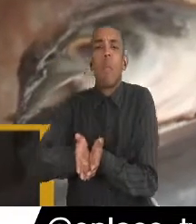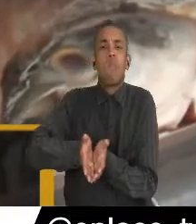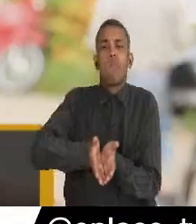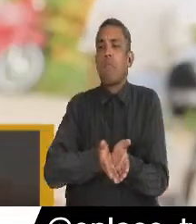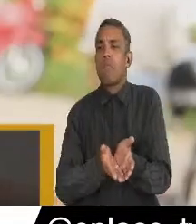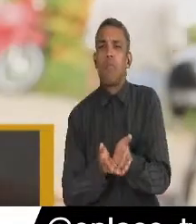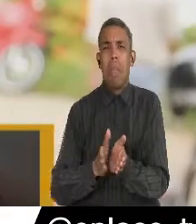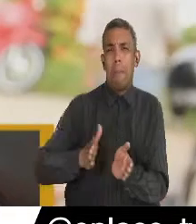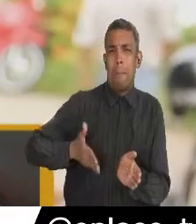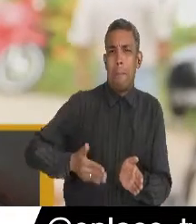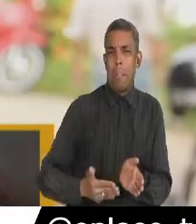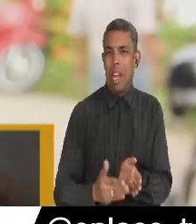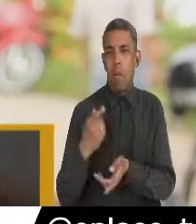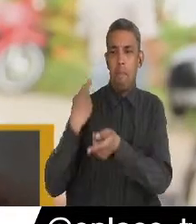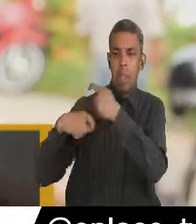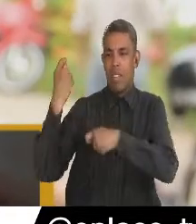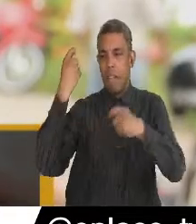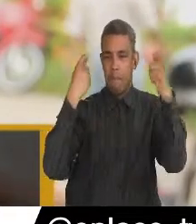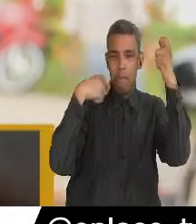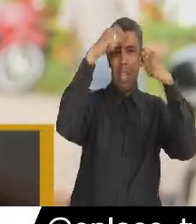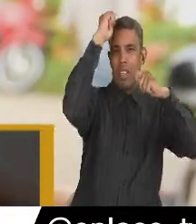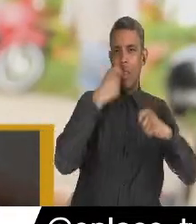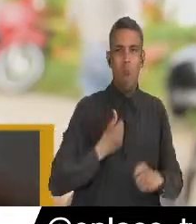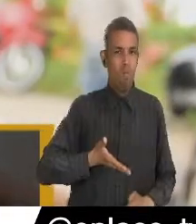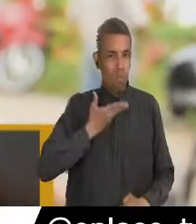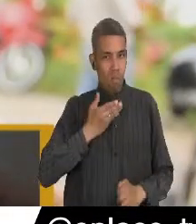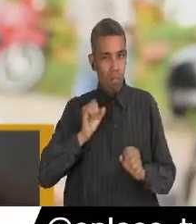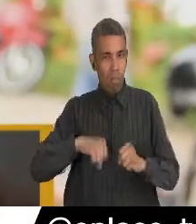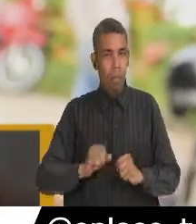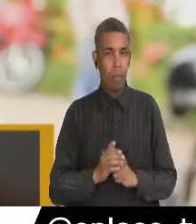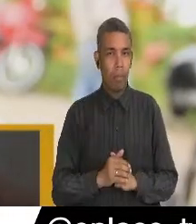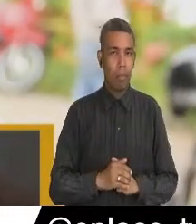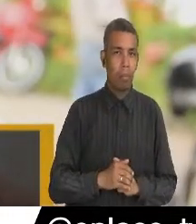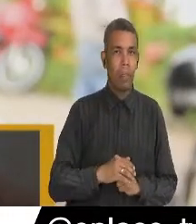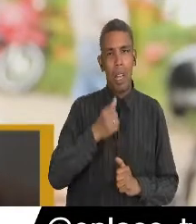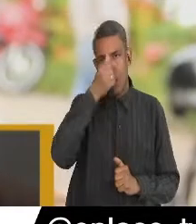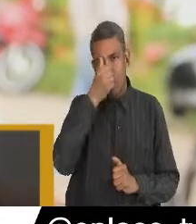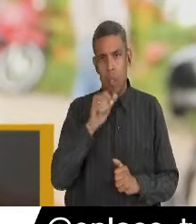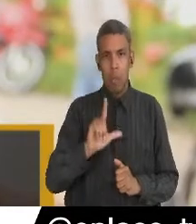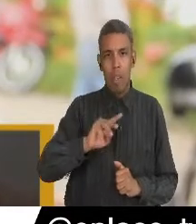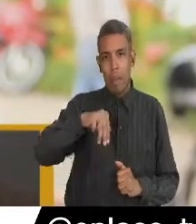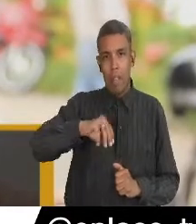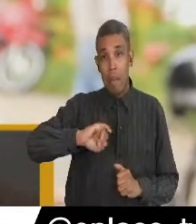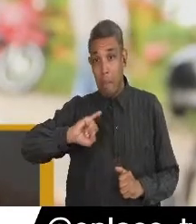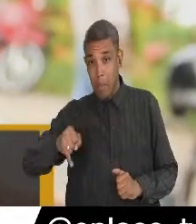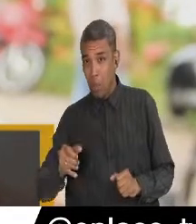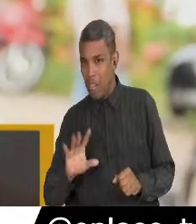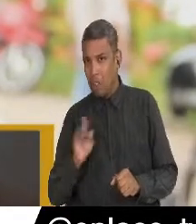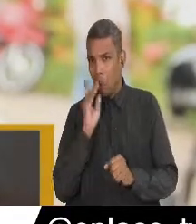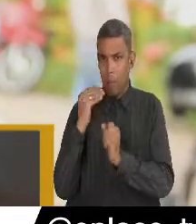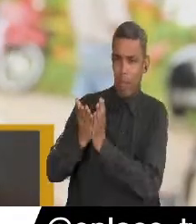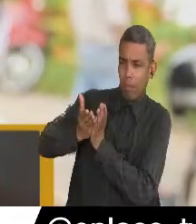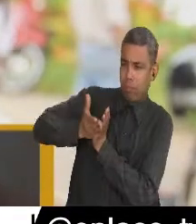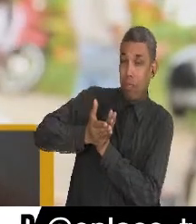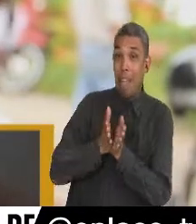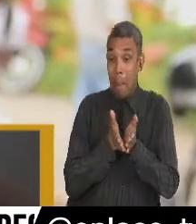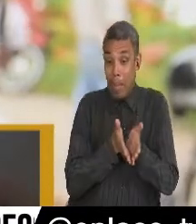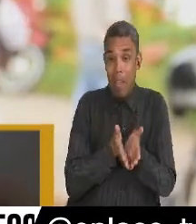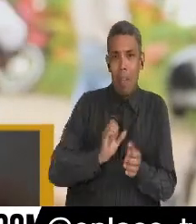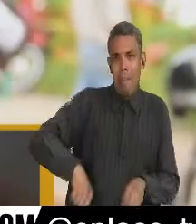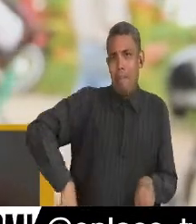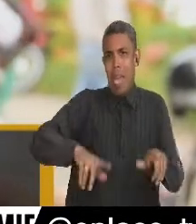blanquillo. Siempre se va desde el domingo, lunes, martes, ya el jueves en la mañana todos están aquí en Barranca Bermeja, miércoles en la tarde, jueves en la